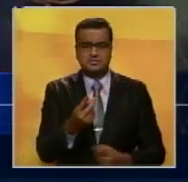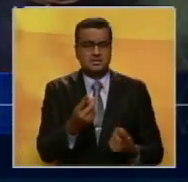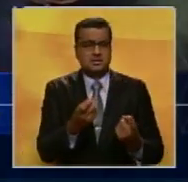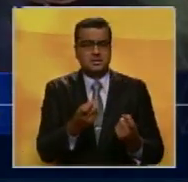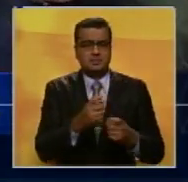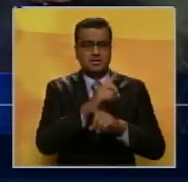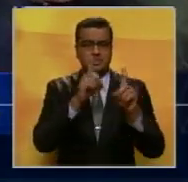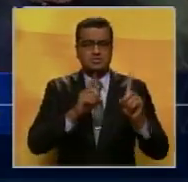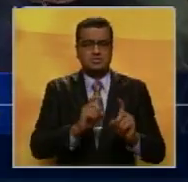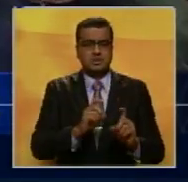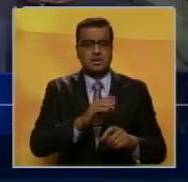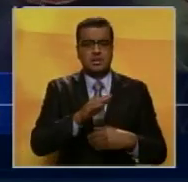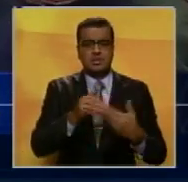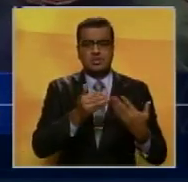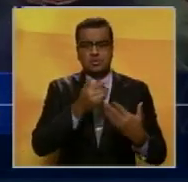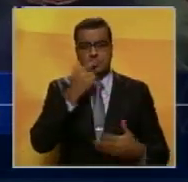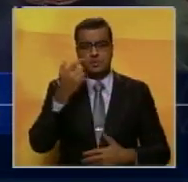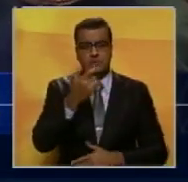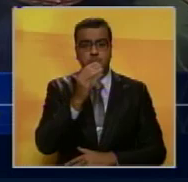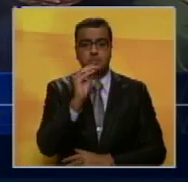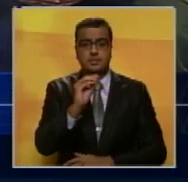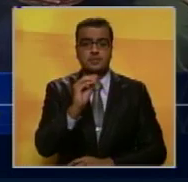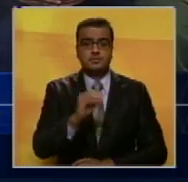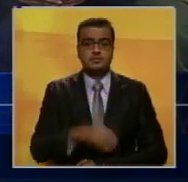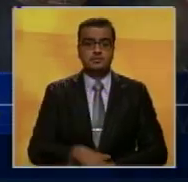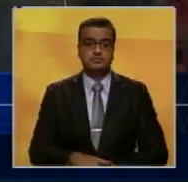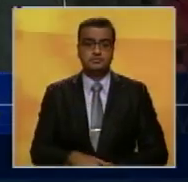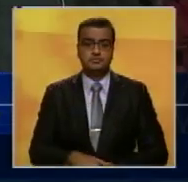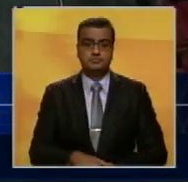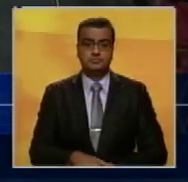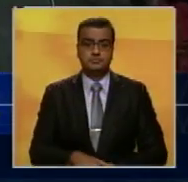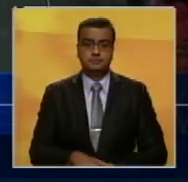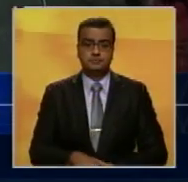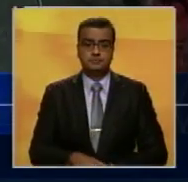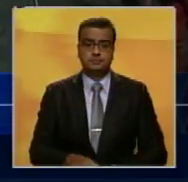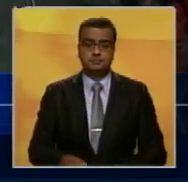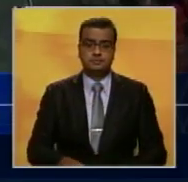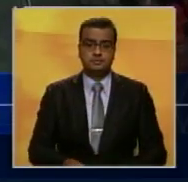necesaria una consulta popular previa para su convocatoria.